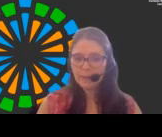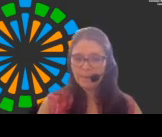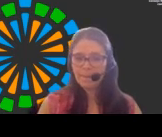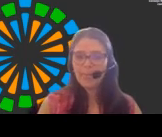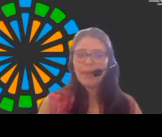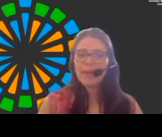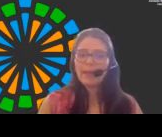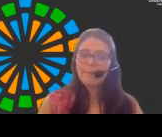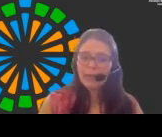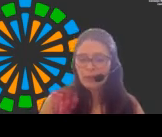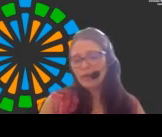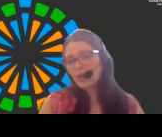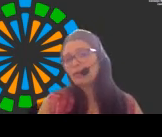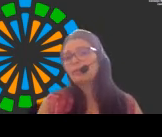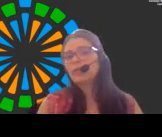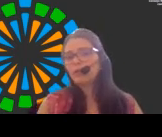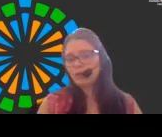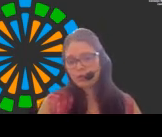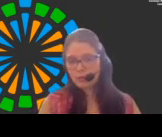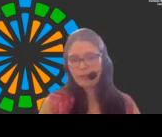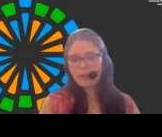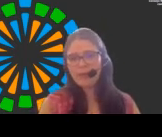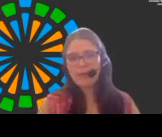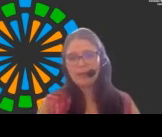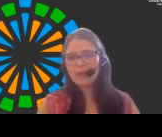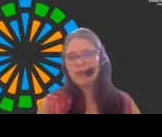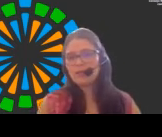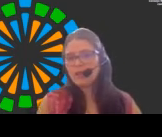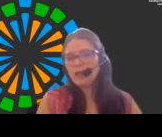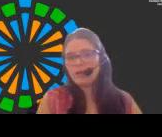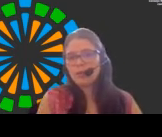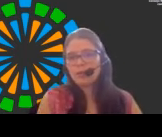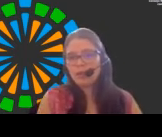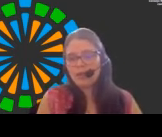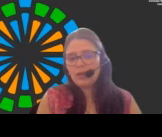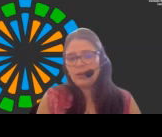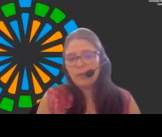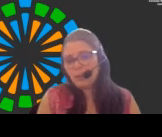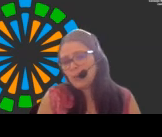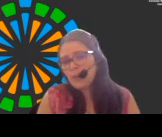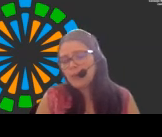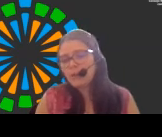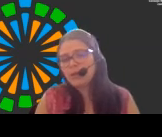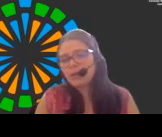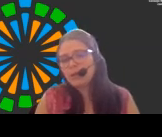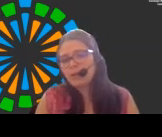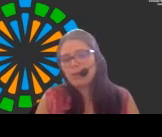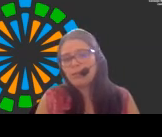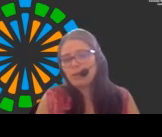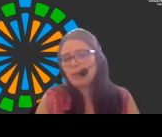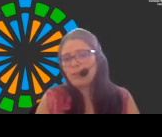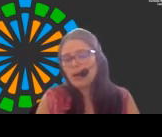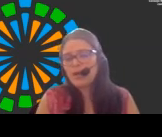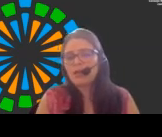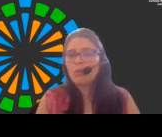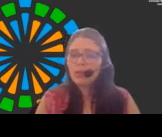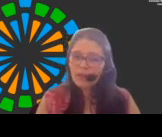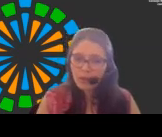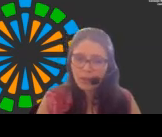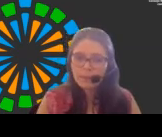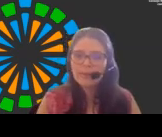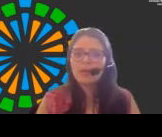discapacidad pero en el 2018 verdad vamos a ver este año que probablemente el número